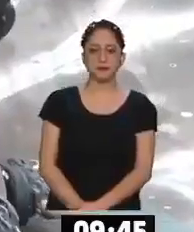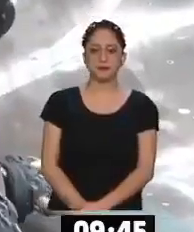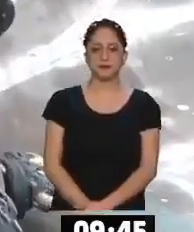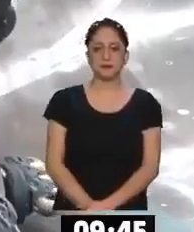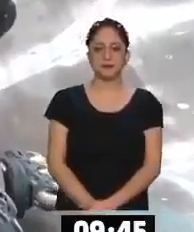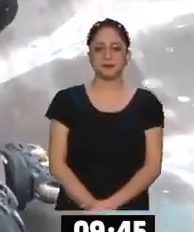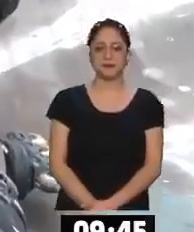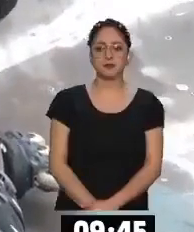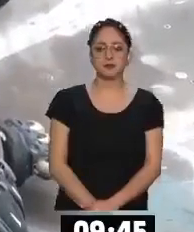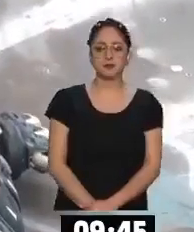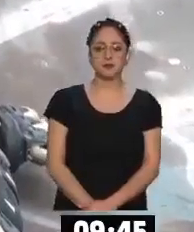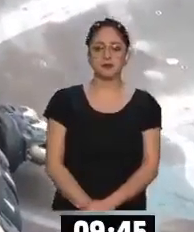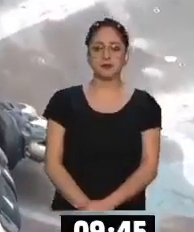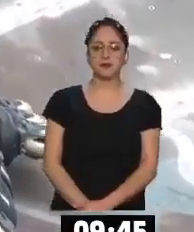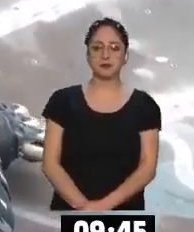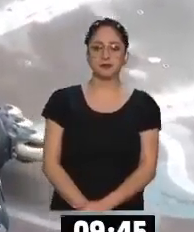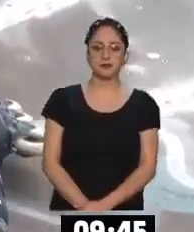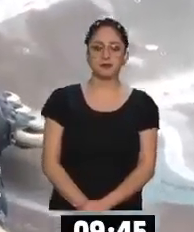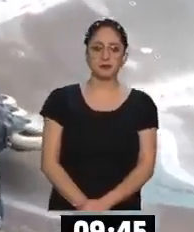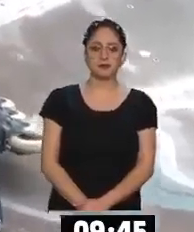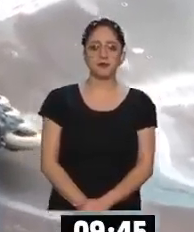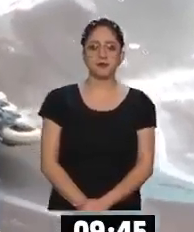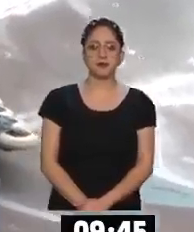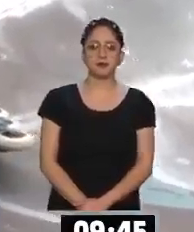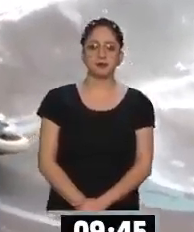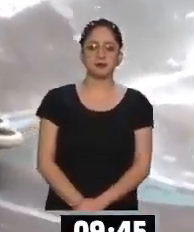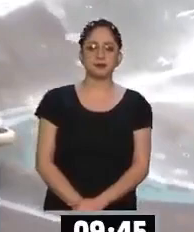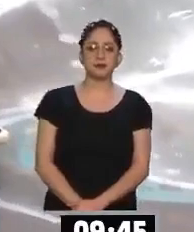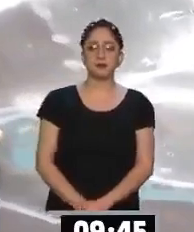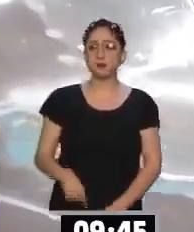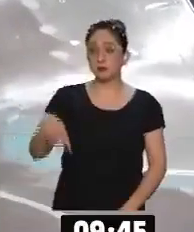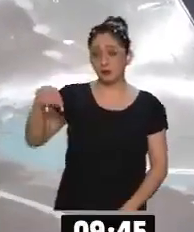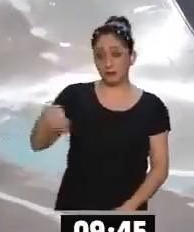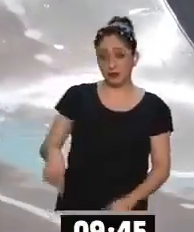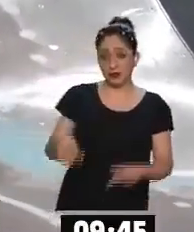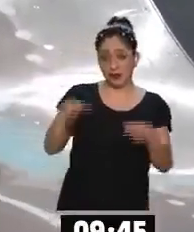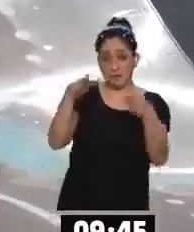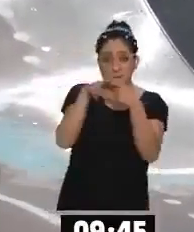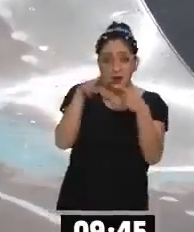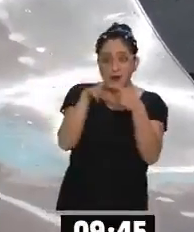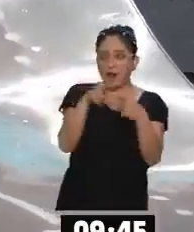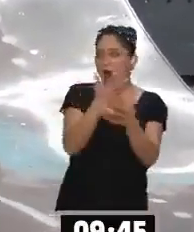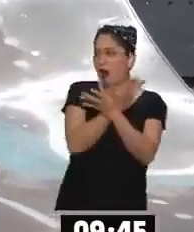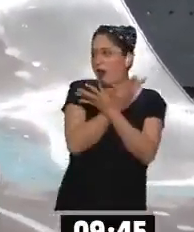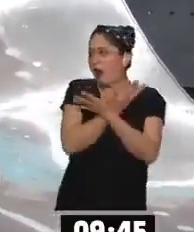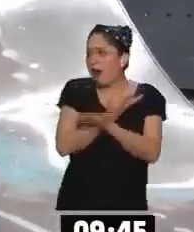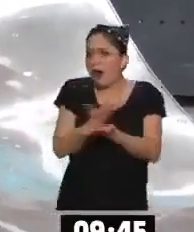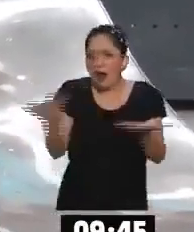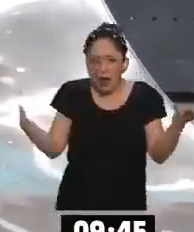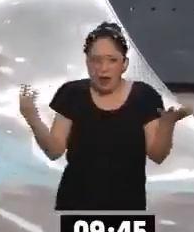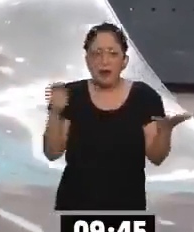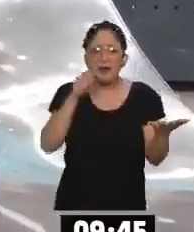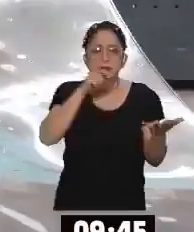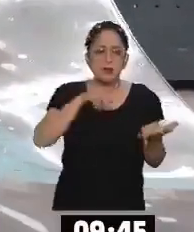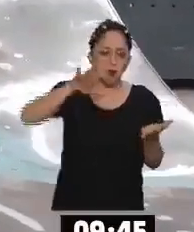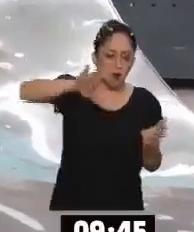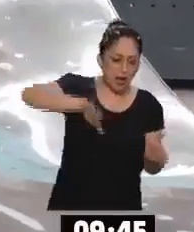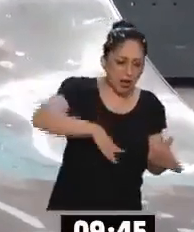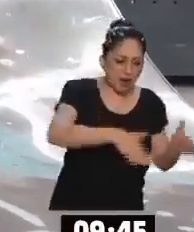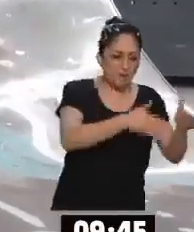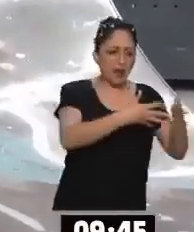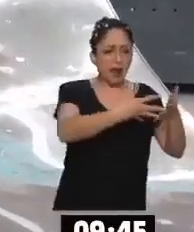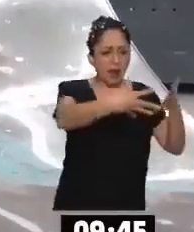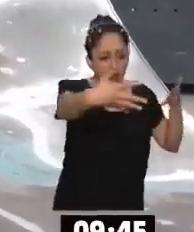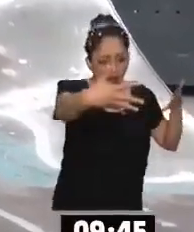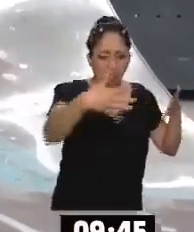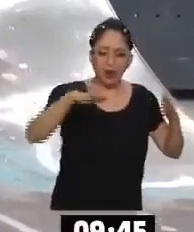Sí, la verdad es un parque muy amplio porque no solamente tiene las rampas grandes sino pequeñas, entonces es para todo tipo de